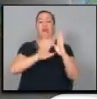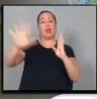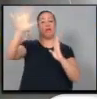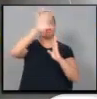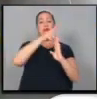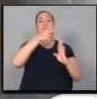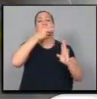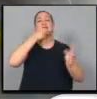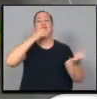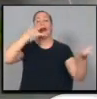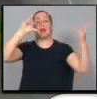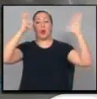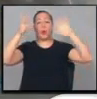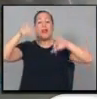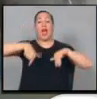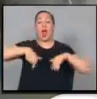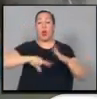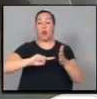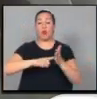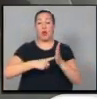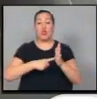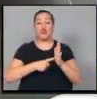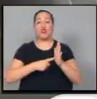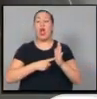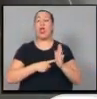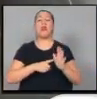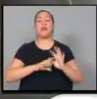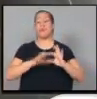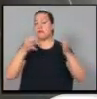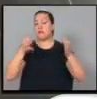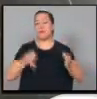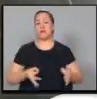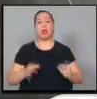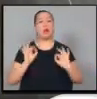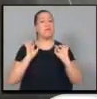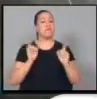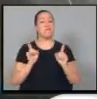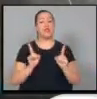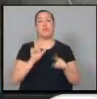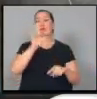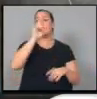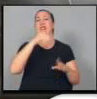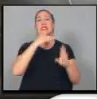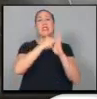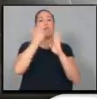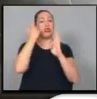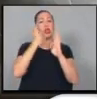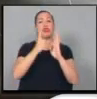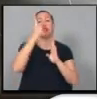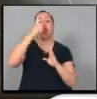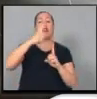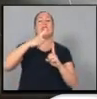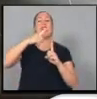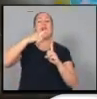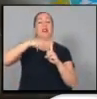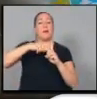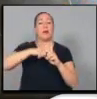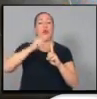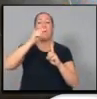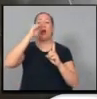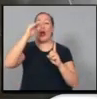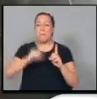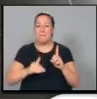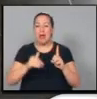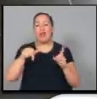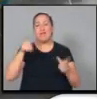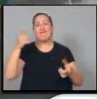que tenés ahora en la ciudad de Buenos Aires, en los alrededores, prácticamente se da en todo el centro y norte del país. Temperaturas más bajas de lo habitual para la